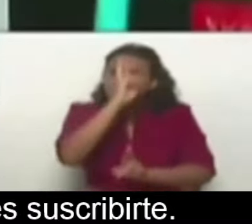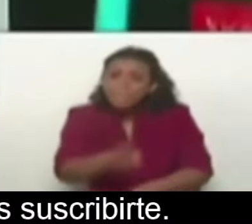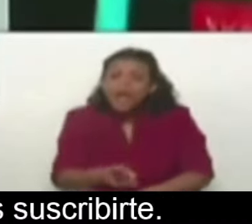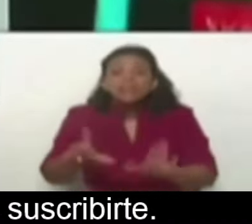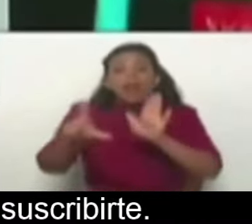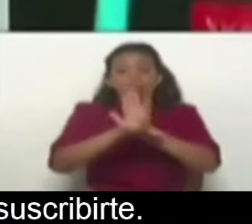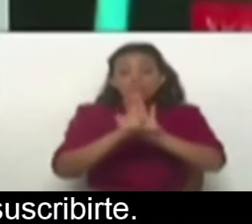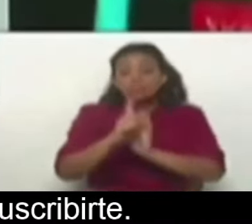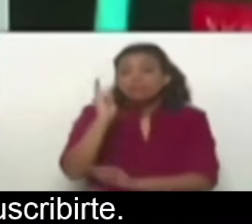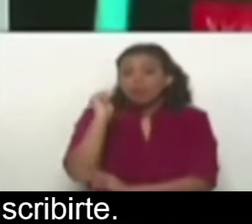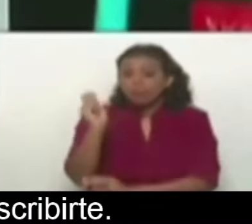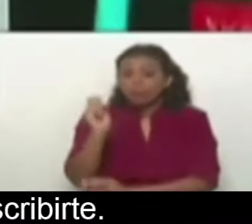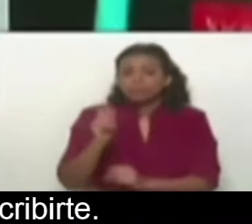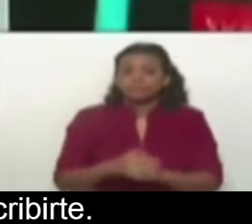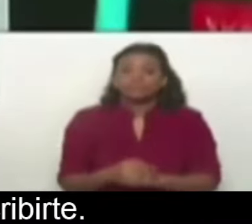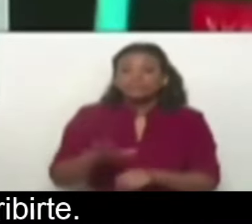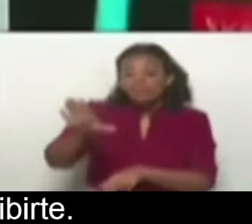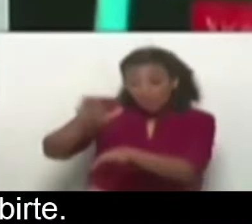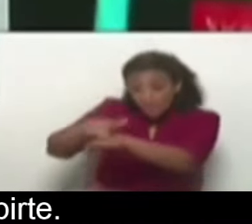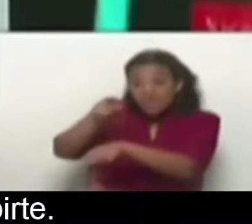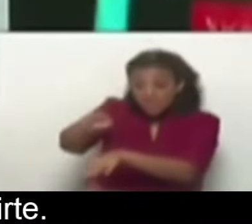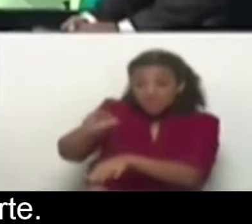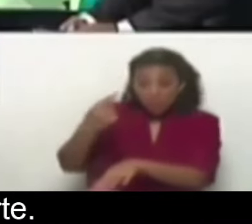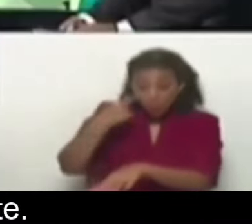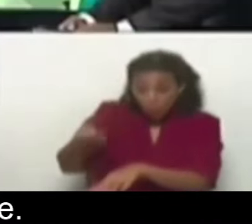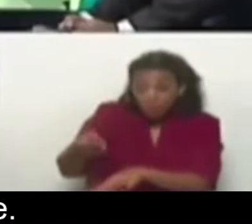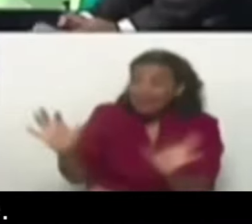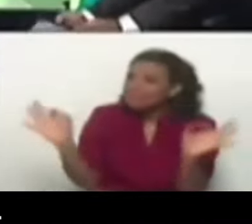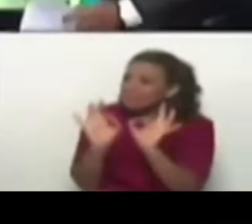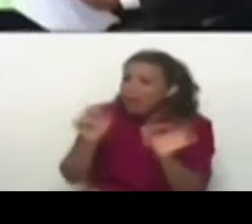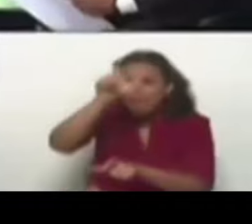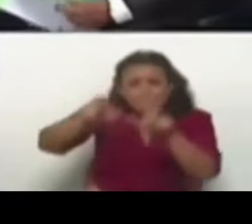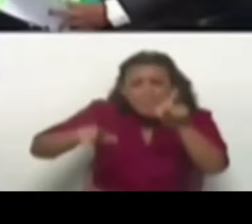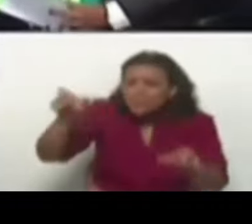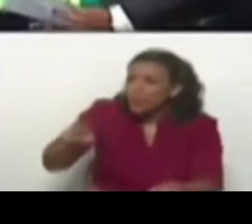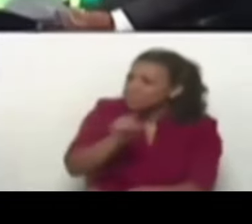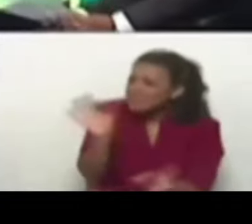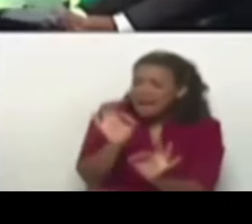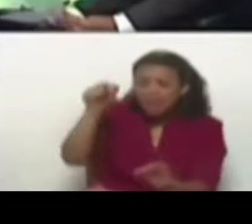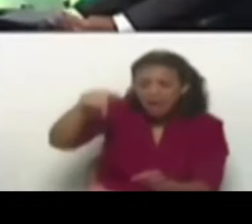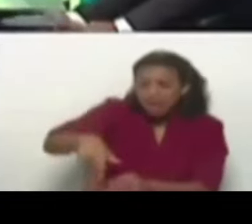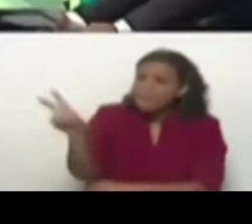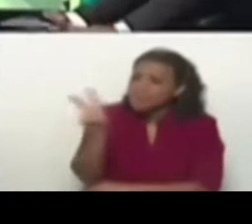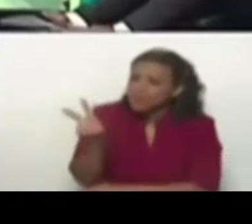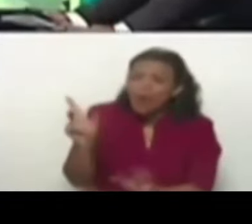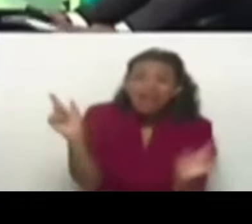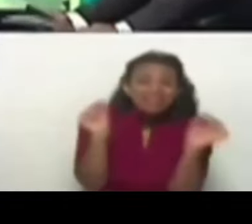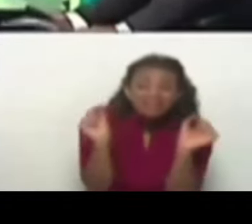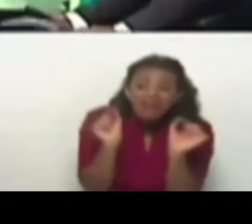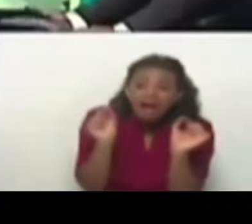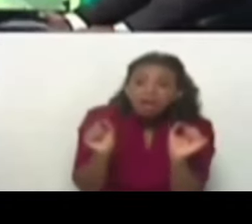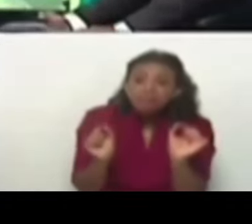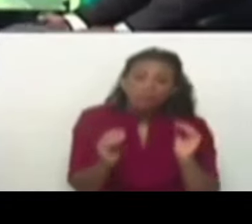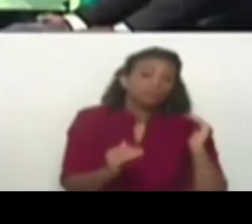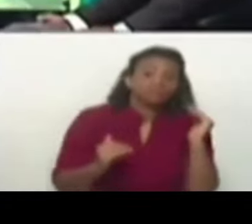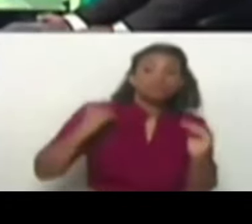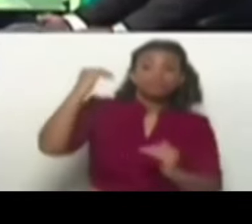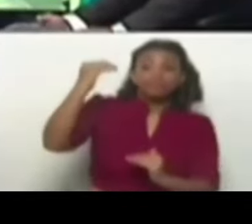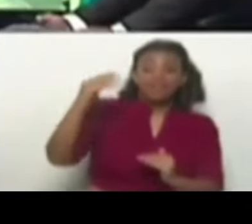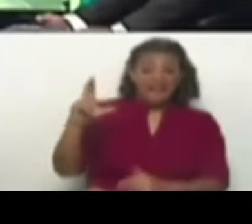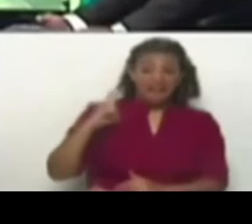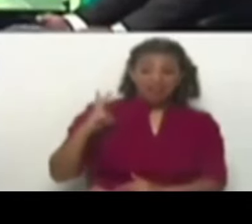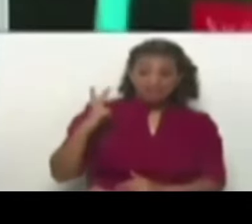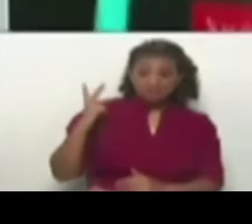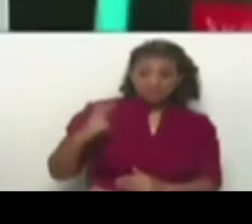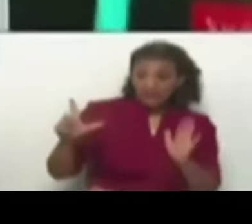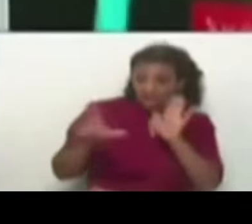ley y la constitución. Boris, nadie, nadie en este país está por encima de las leyes,